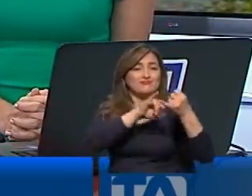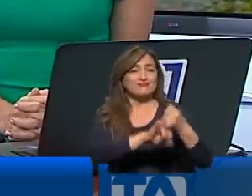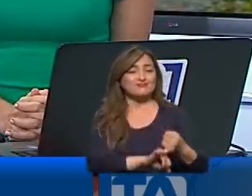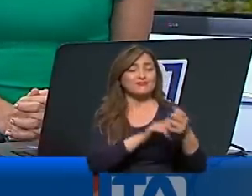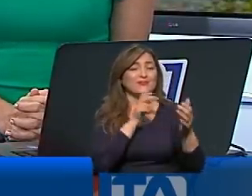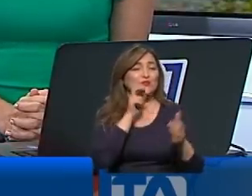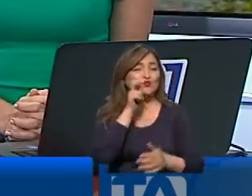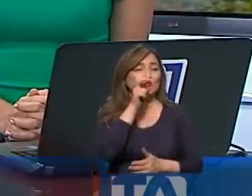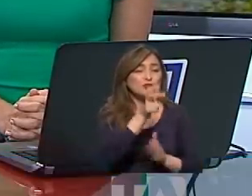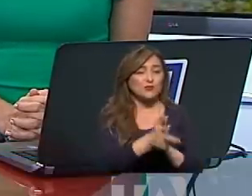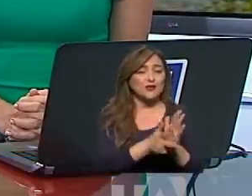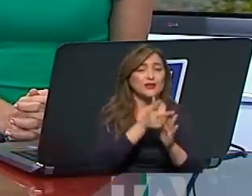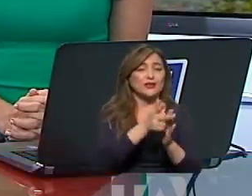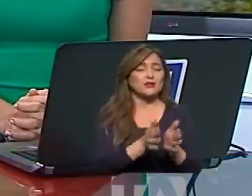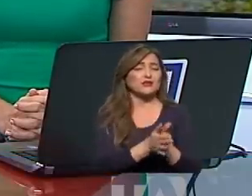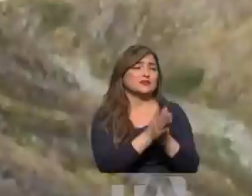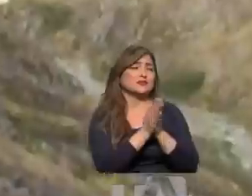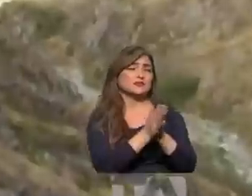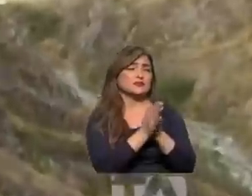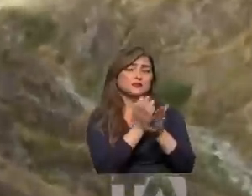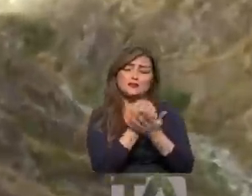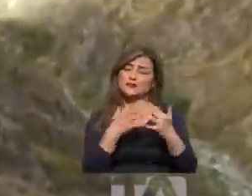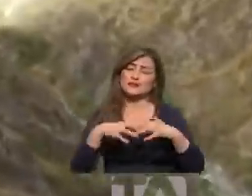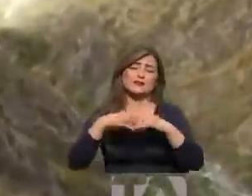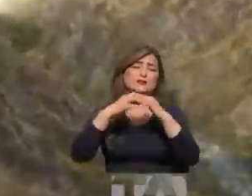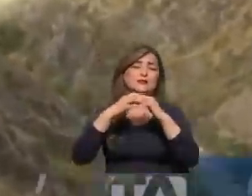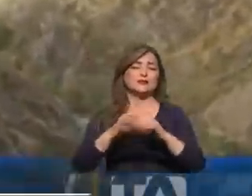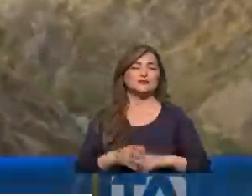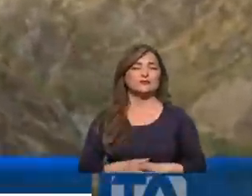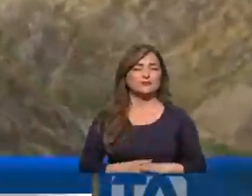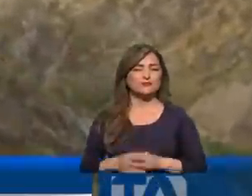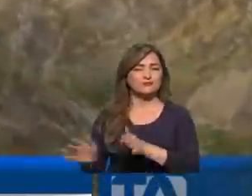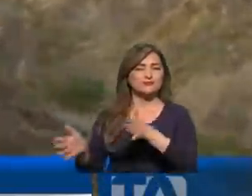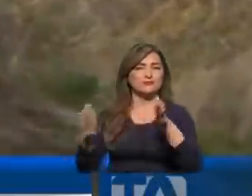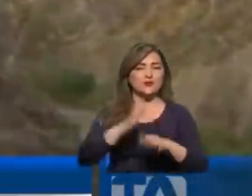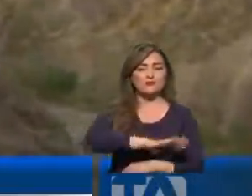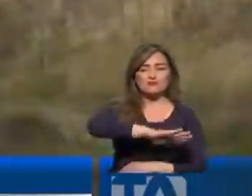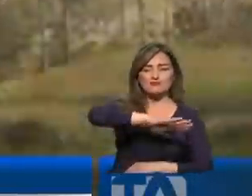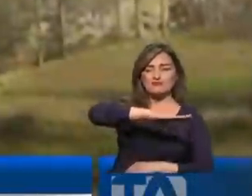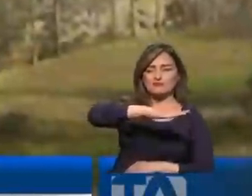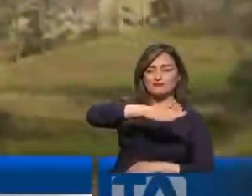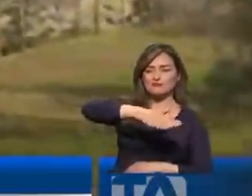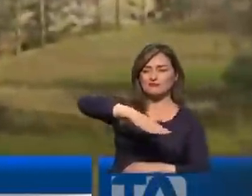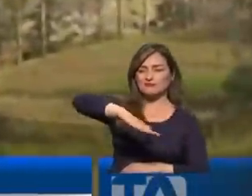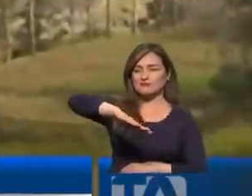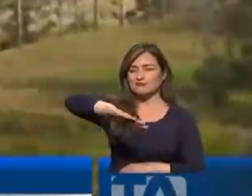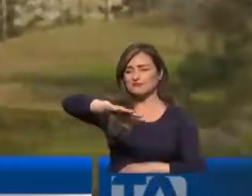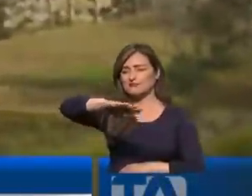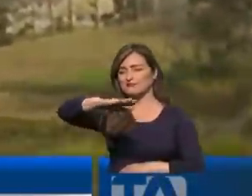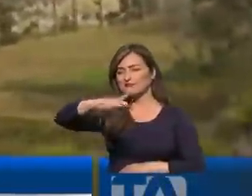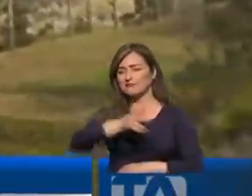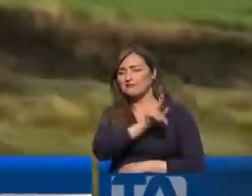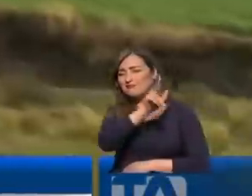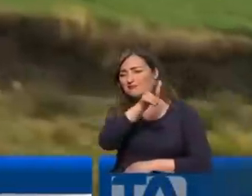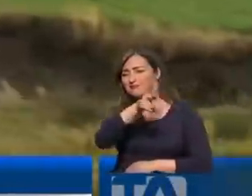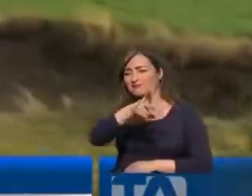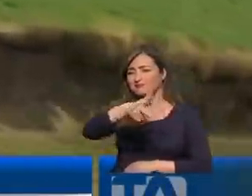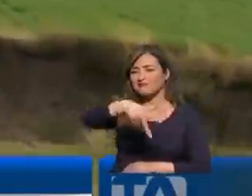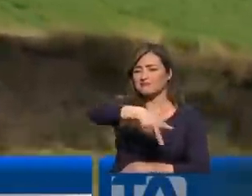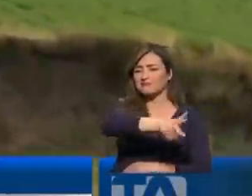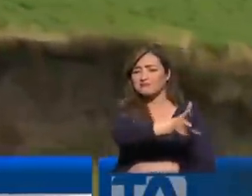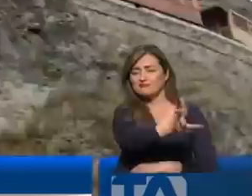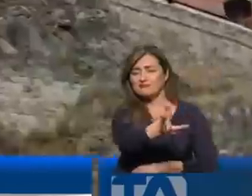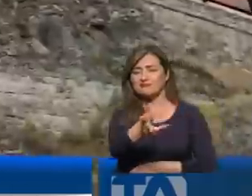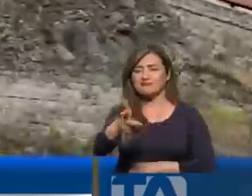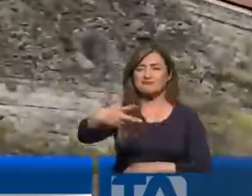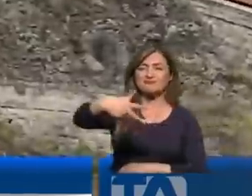piden su reactivación. El tren atravesando las montañas de la Sierra Ecuatoriana, embelleciendo los paisajes de la